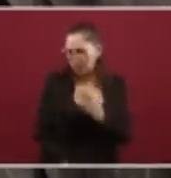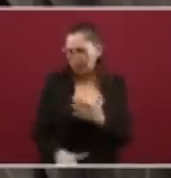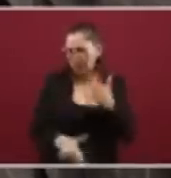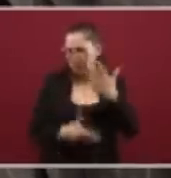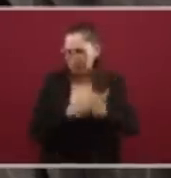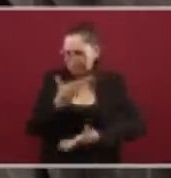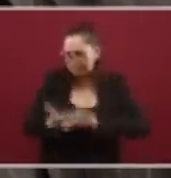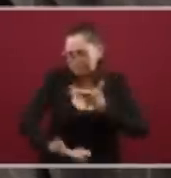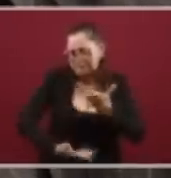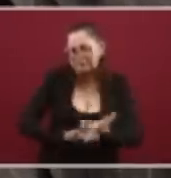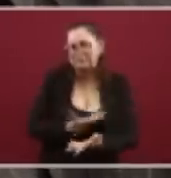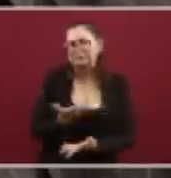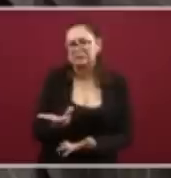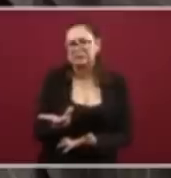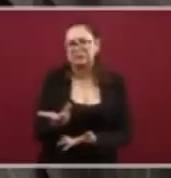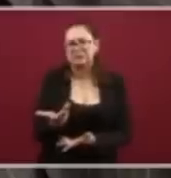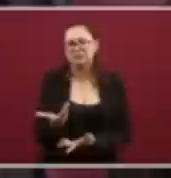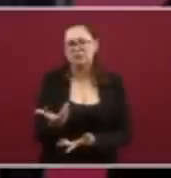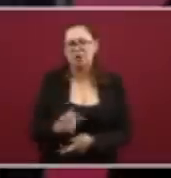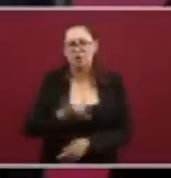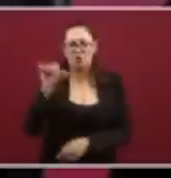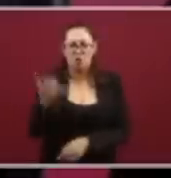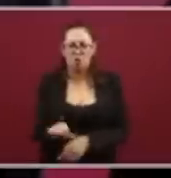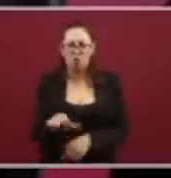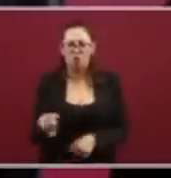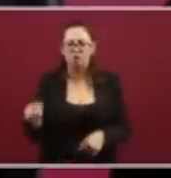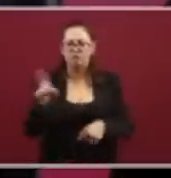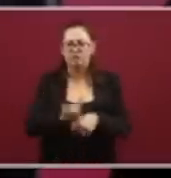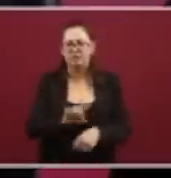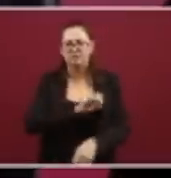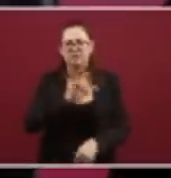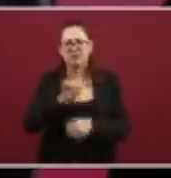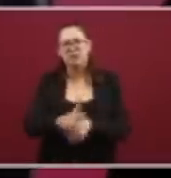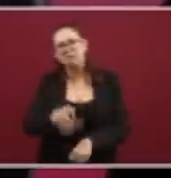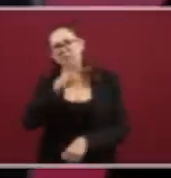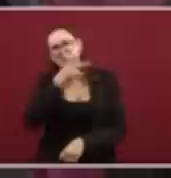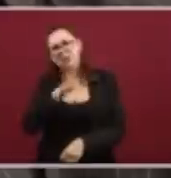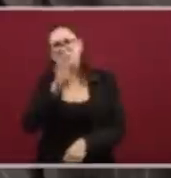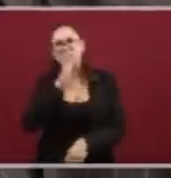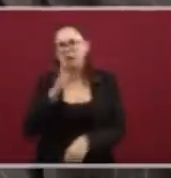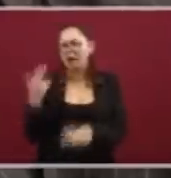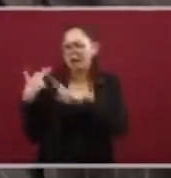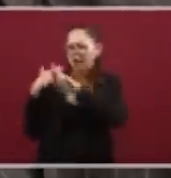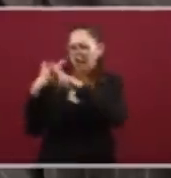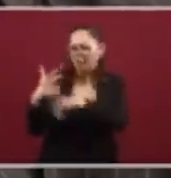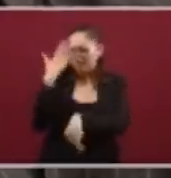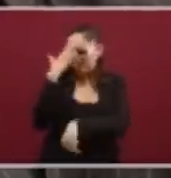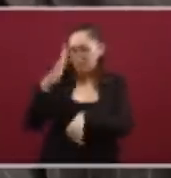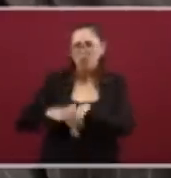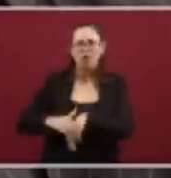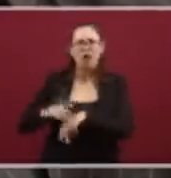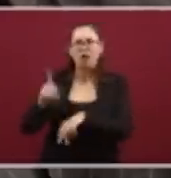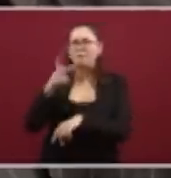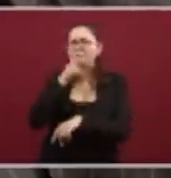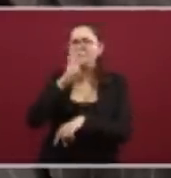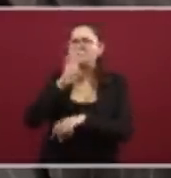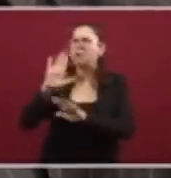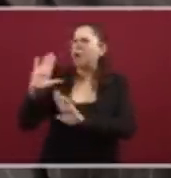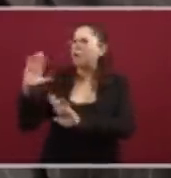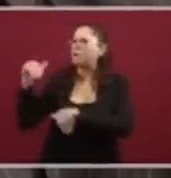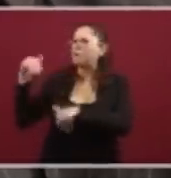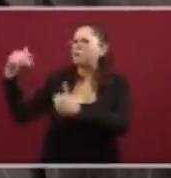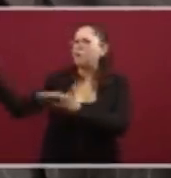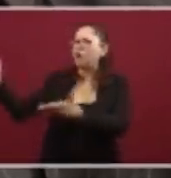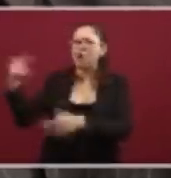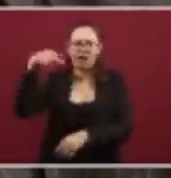se dejara a hoy que es un día especial afuera a los padres es decir esta paradoja de que mientras aquí se está hablando de apoyar